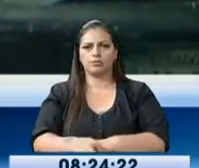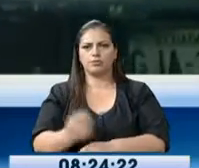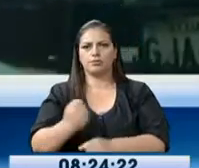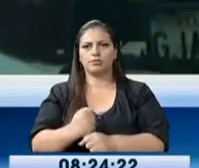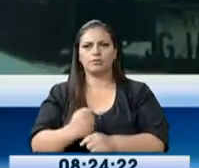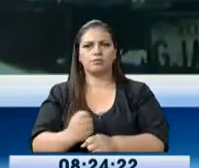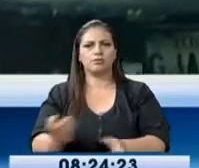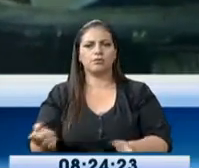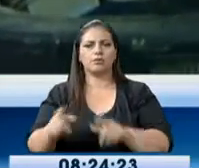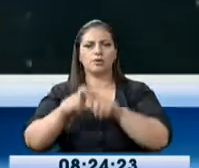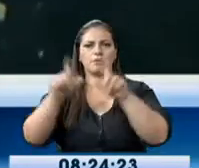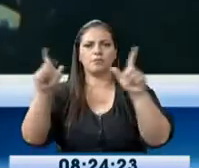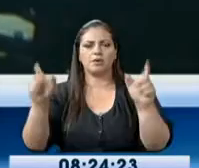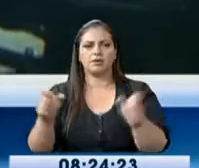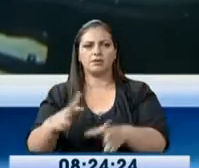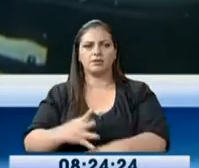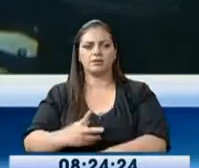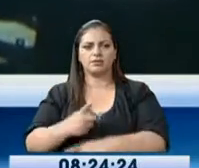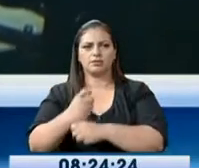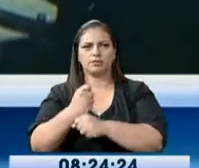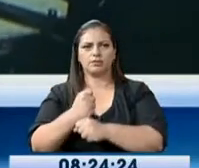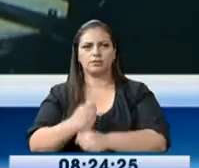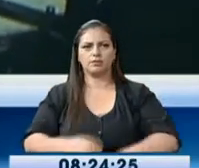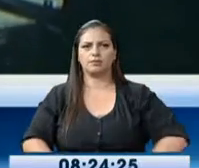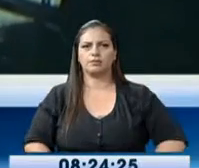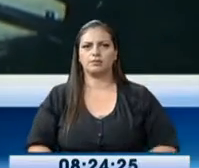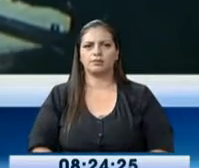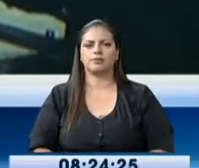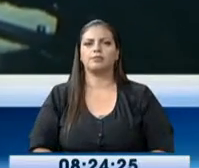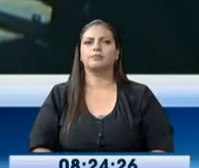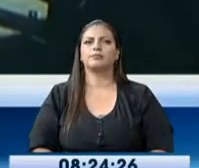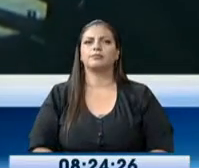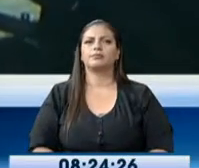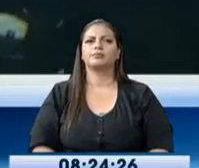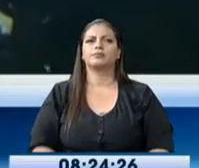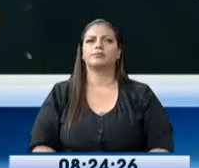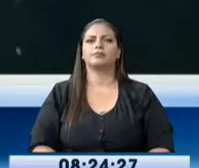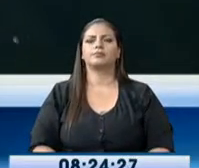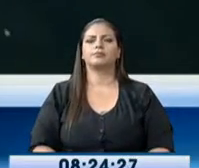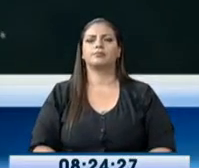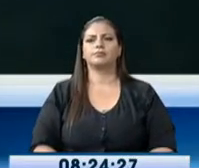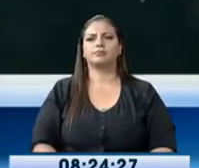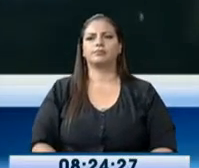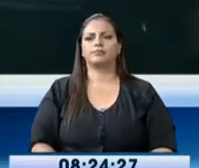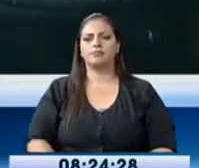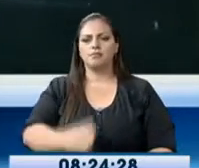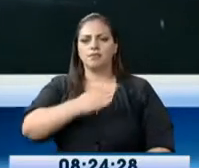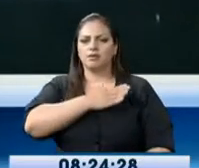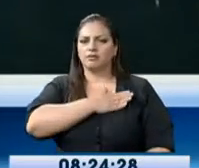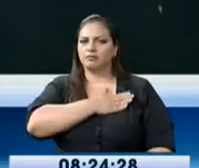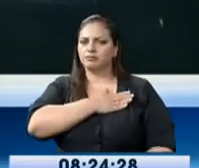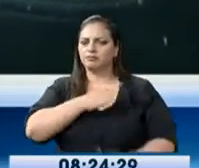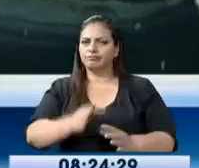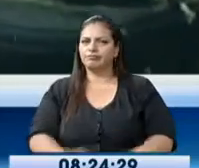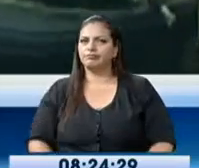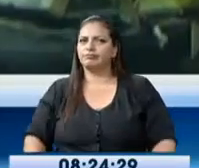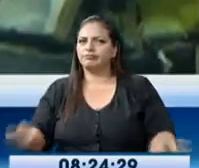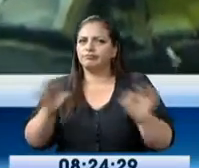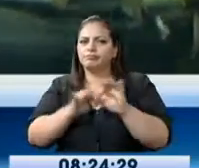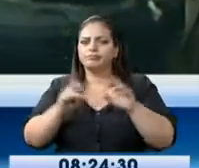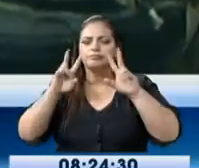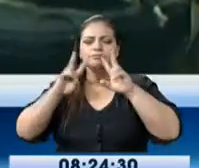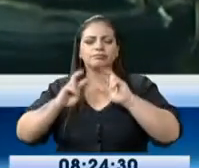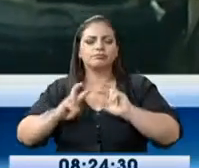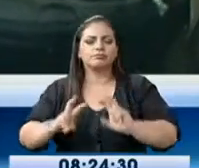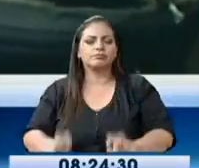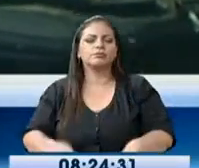Lamentable. Bueno, muy lamentable el hecho, por supuesto. Ahora, yo insisto en que las investigaciones serán las que determinen la culpabilidad de uno o